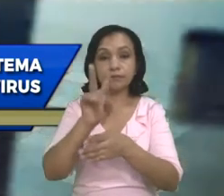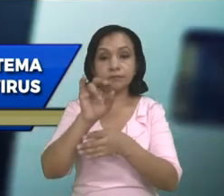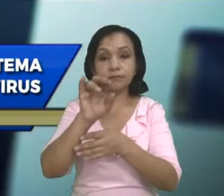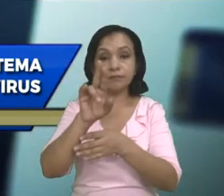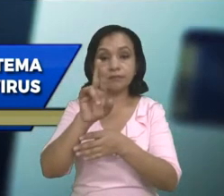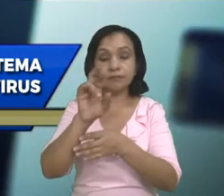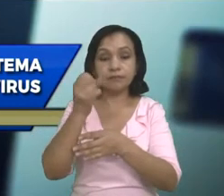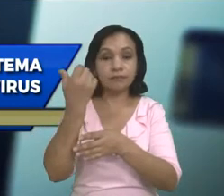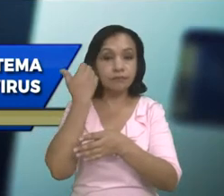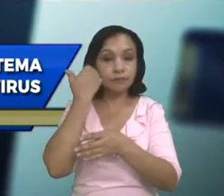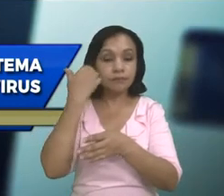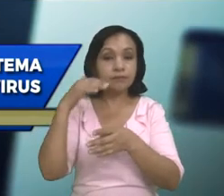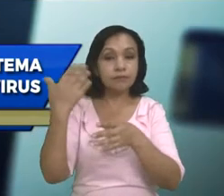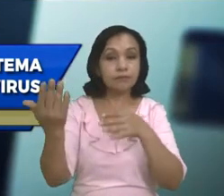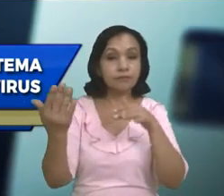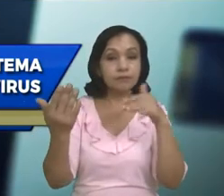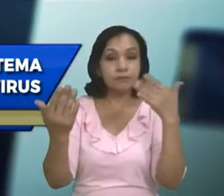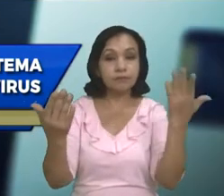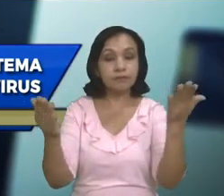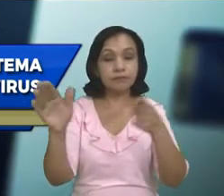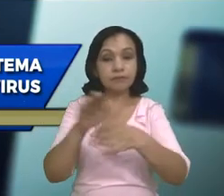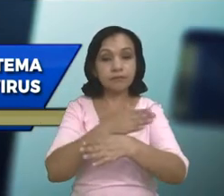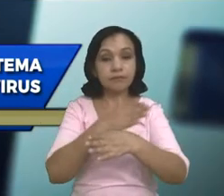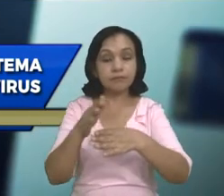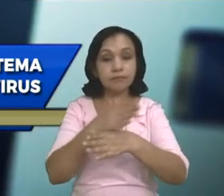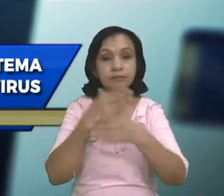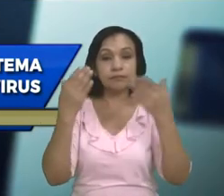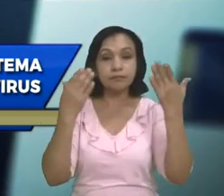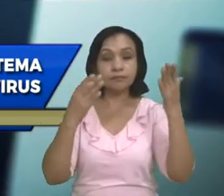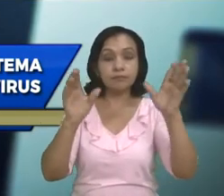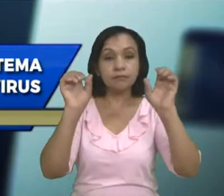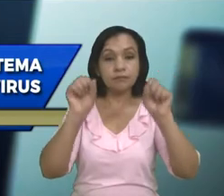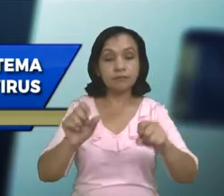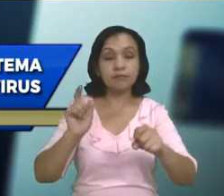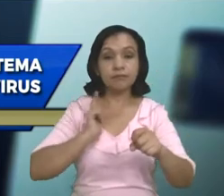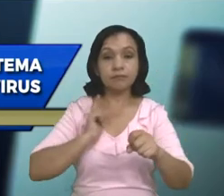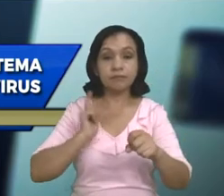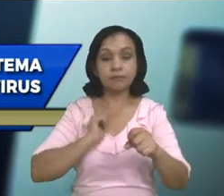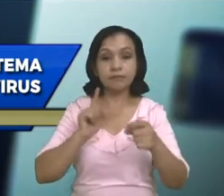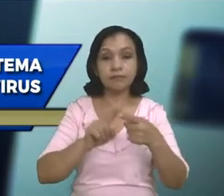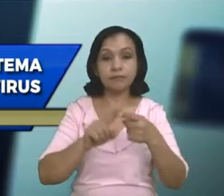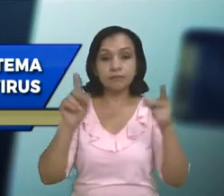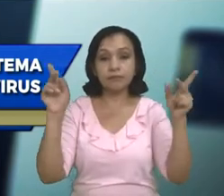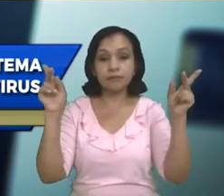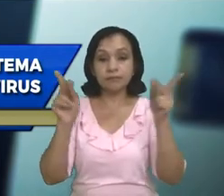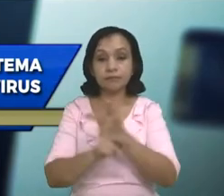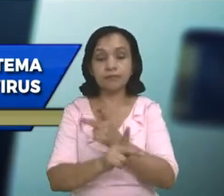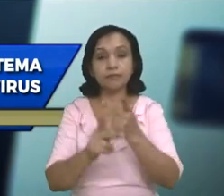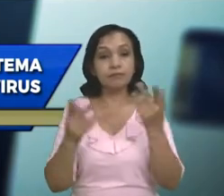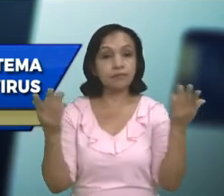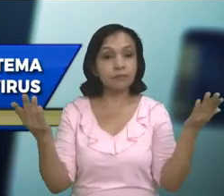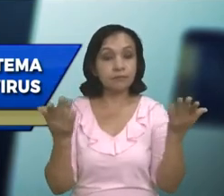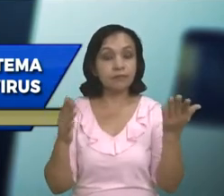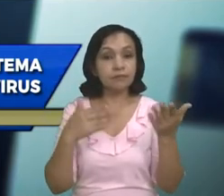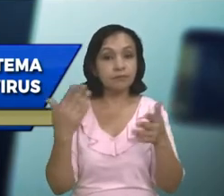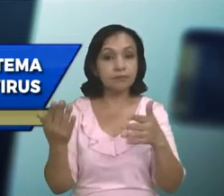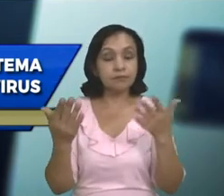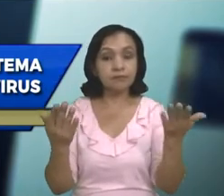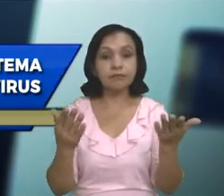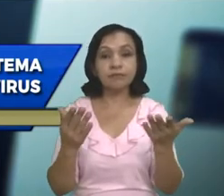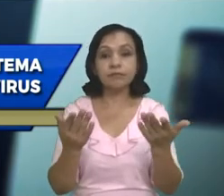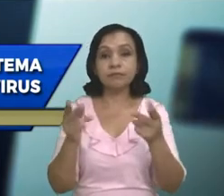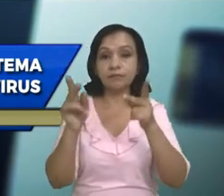cuáles serían los distintos escenarios que podríamos tener y cuál sería el peor escenario para cuántas personas